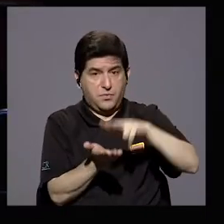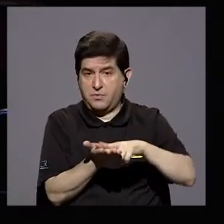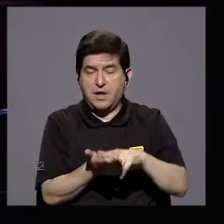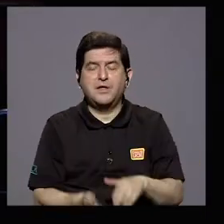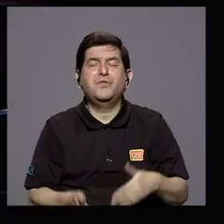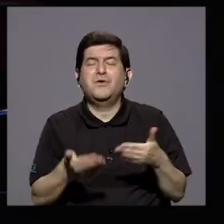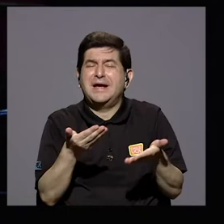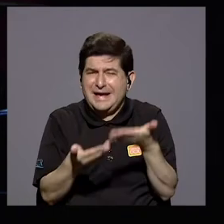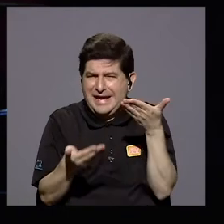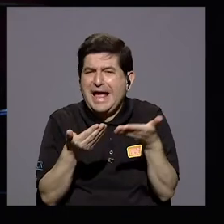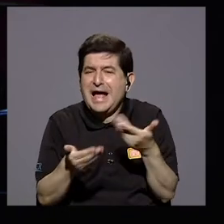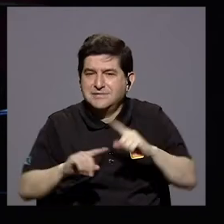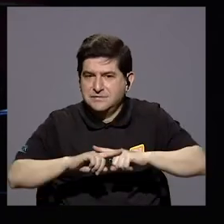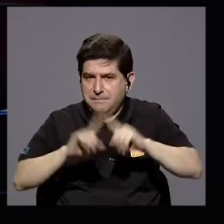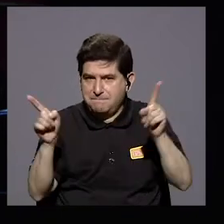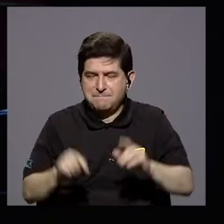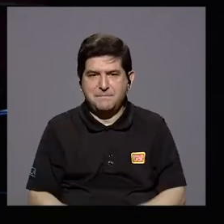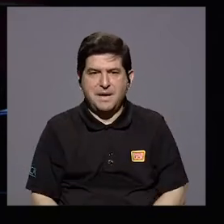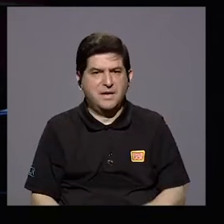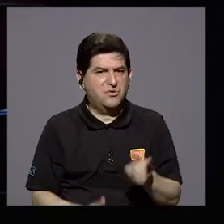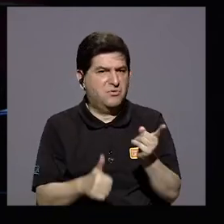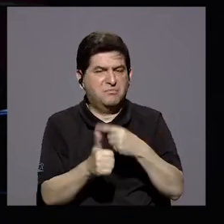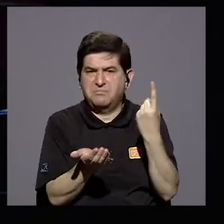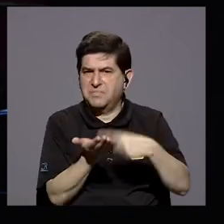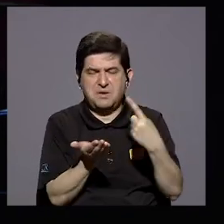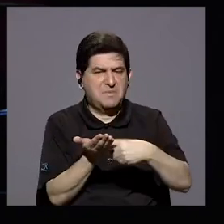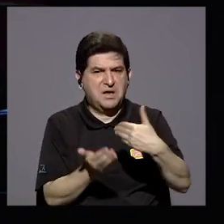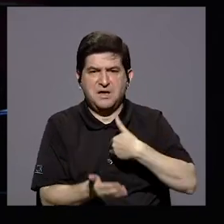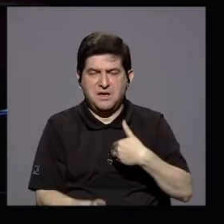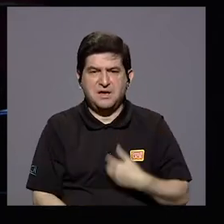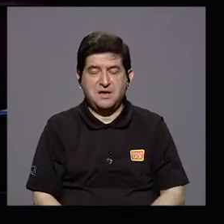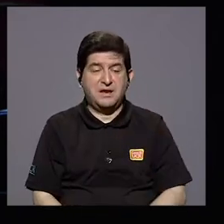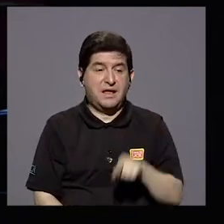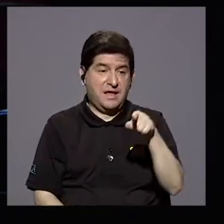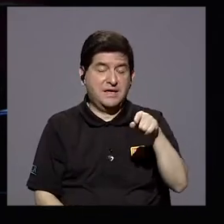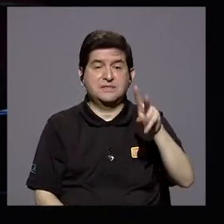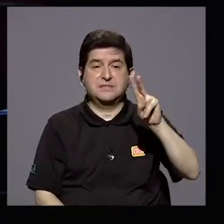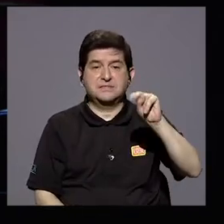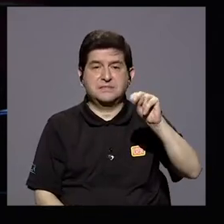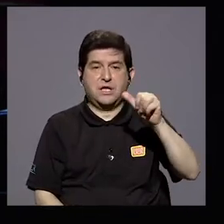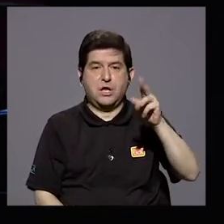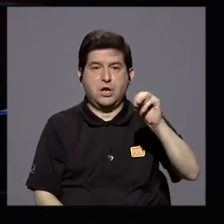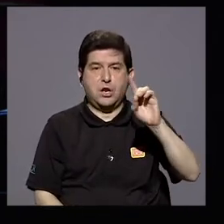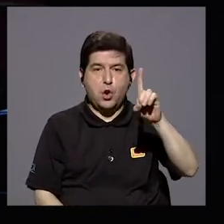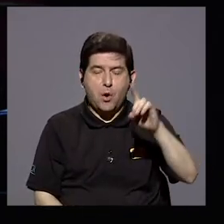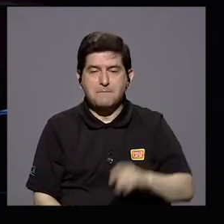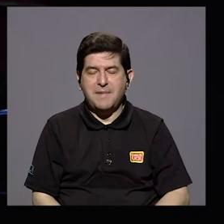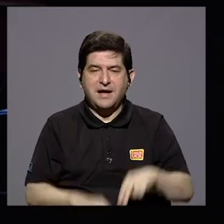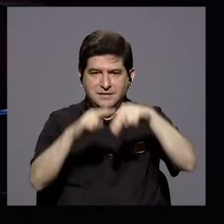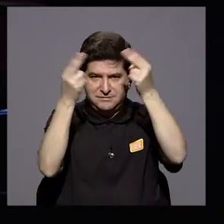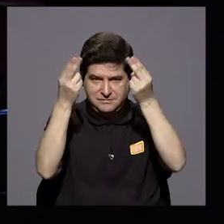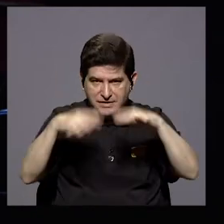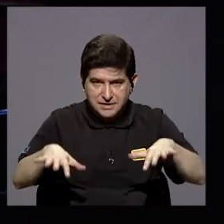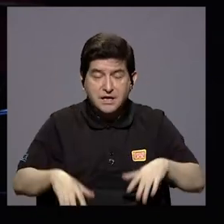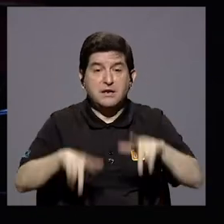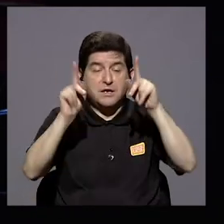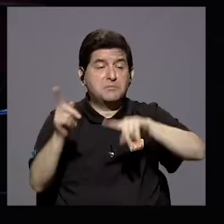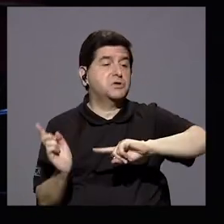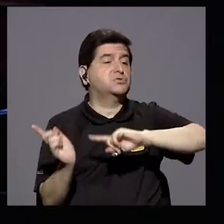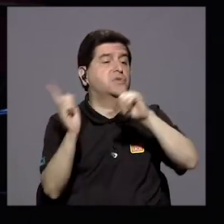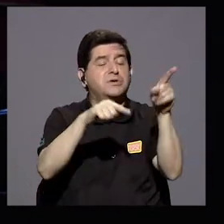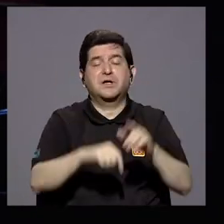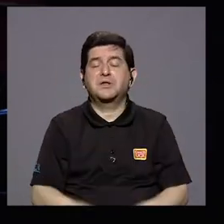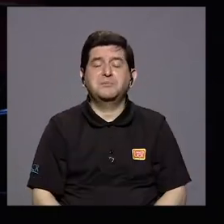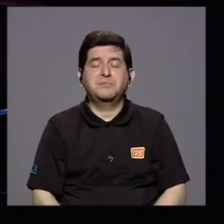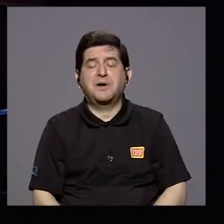está cerca de aprobarse, pero no, ni siquiera el primer debate. Y esos Nómadas Digitales, viera cómo hay gente que se va a las playas o